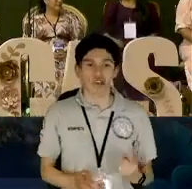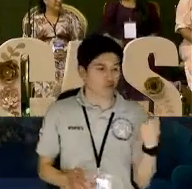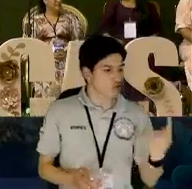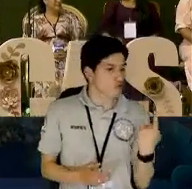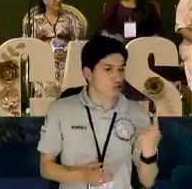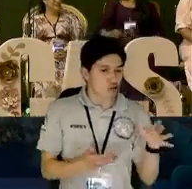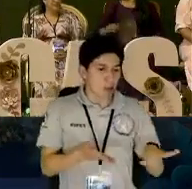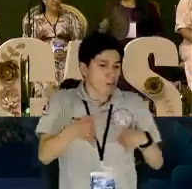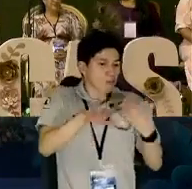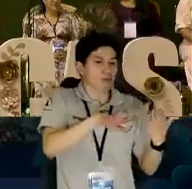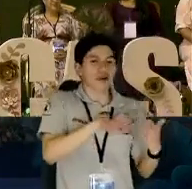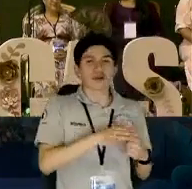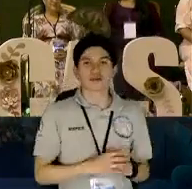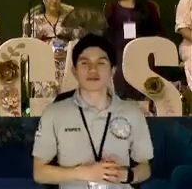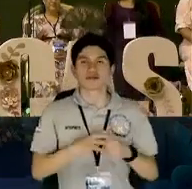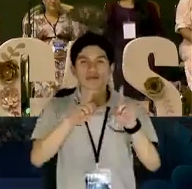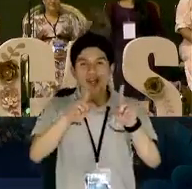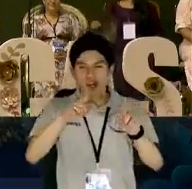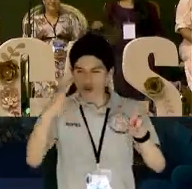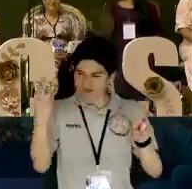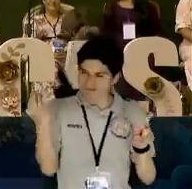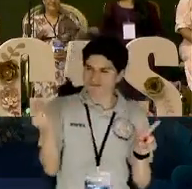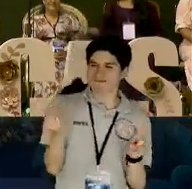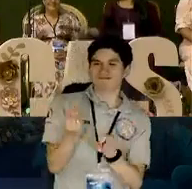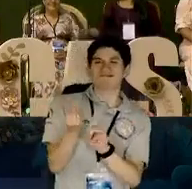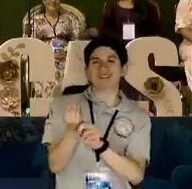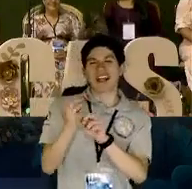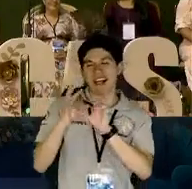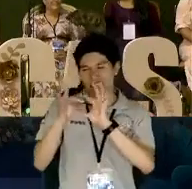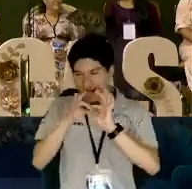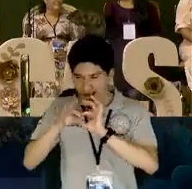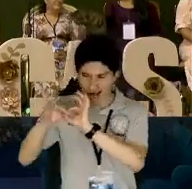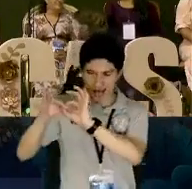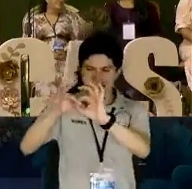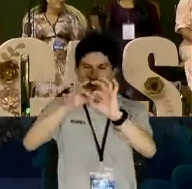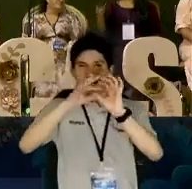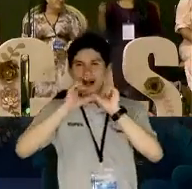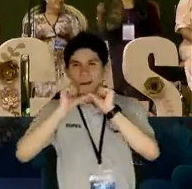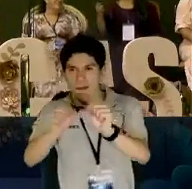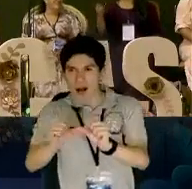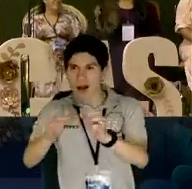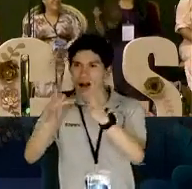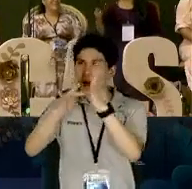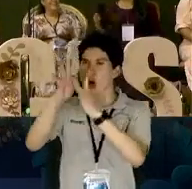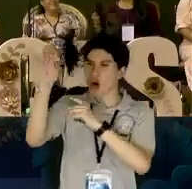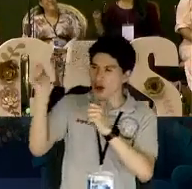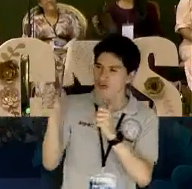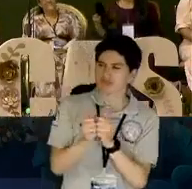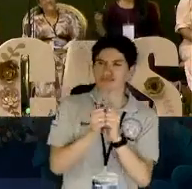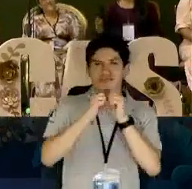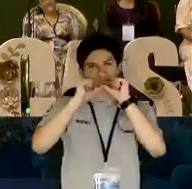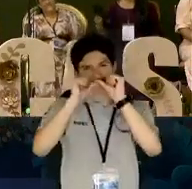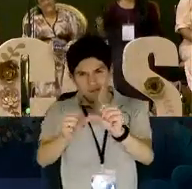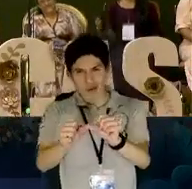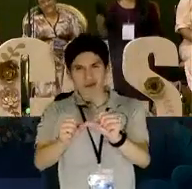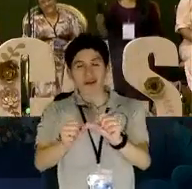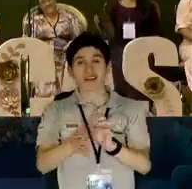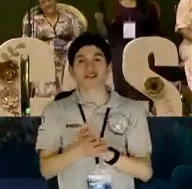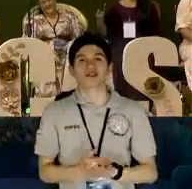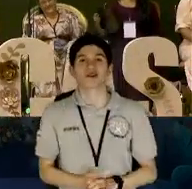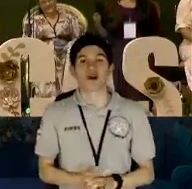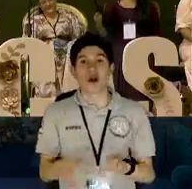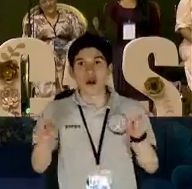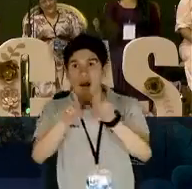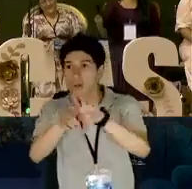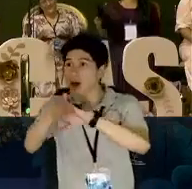Pero si permanezco en la unidad, si permanezco en Él, Oiga, hermano, entonces Él direcciona